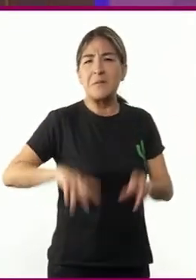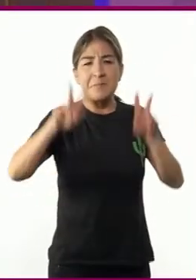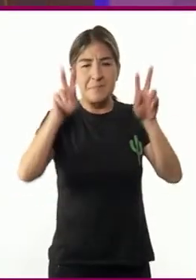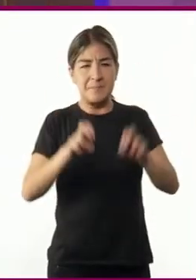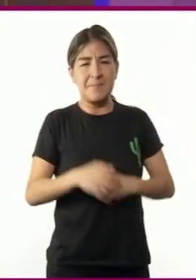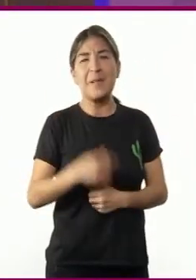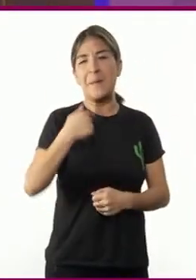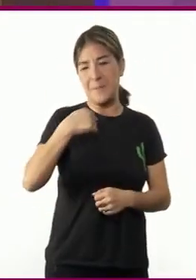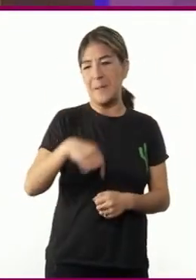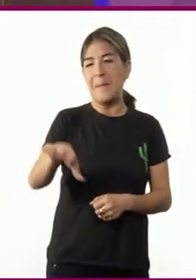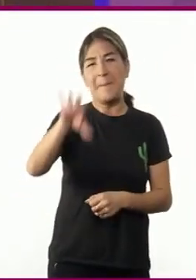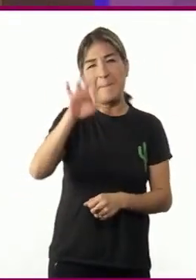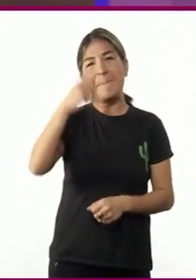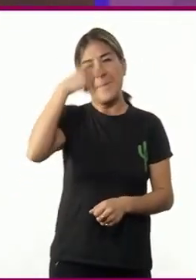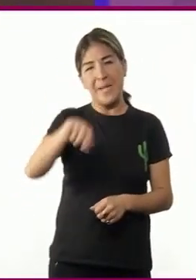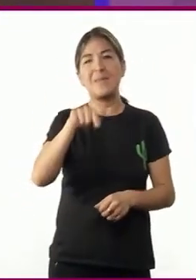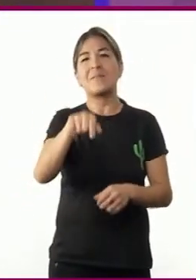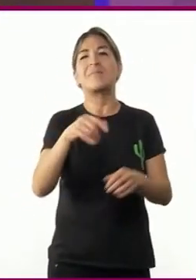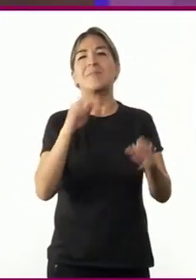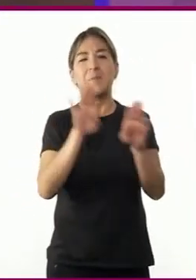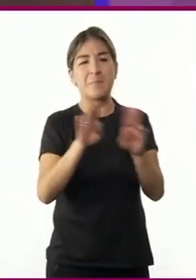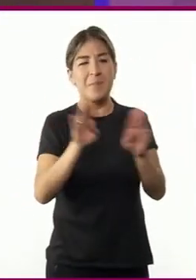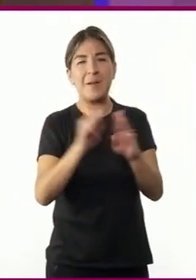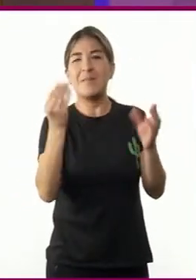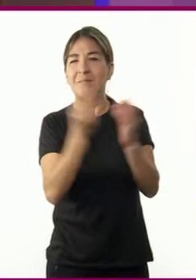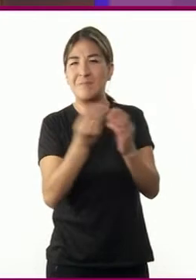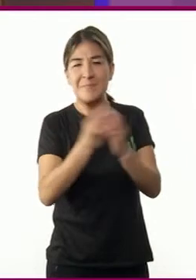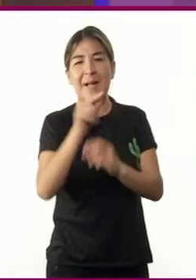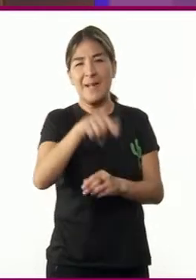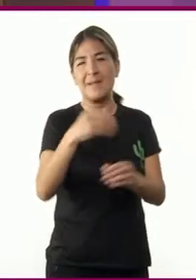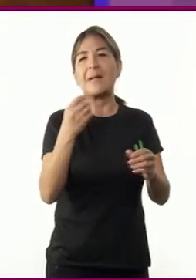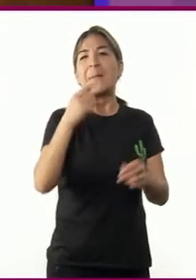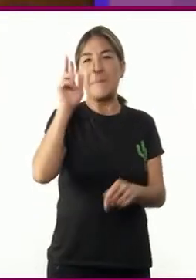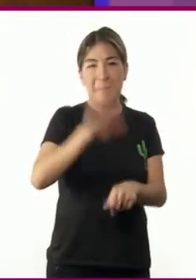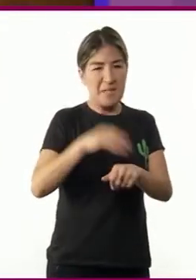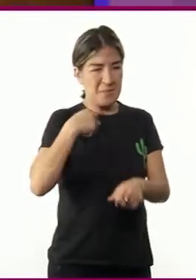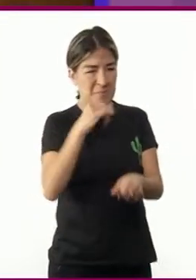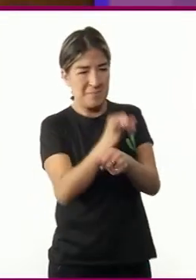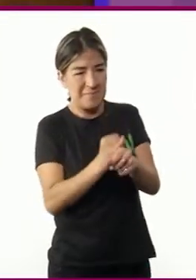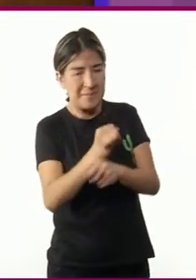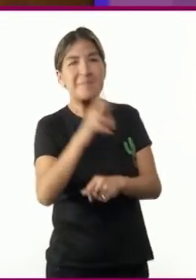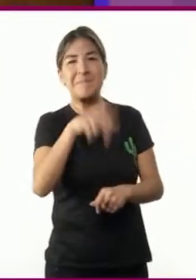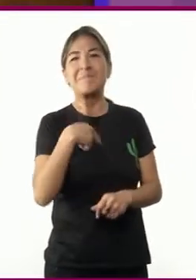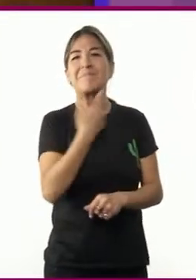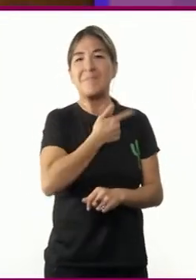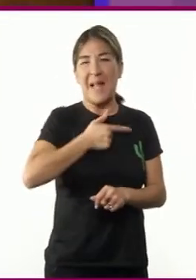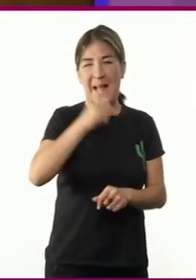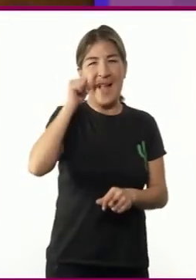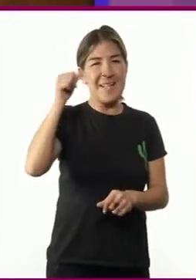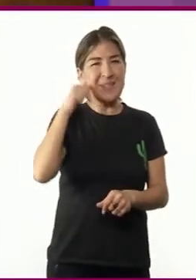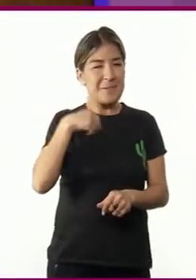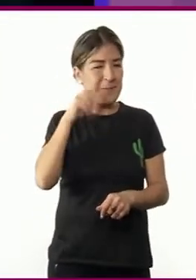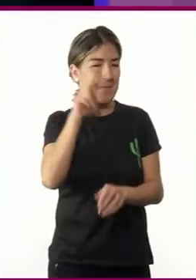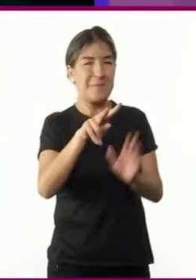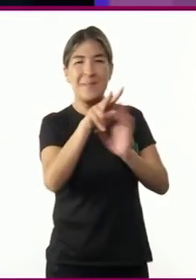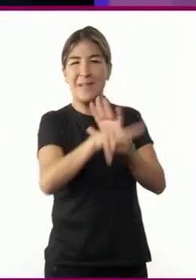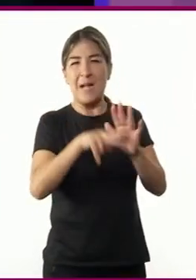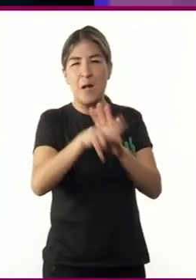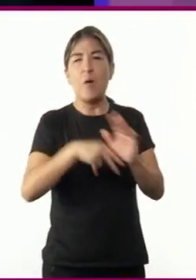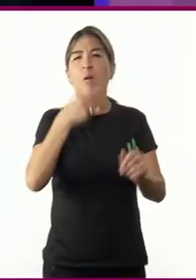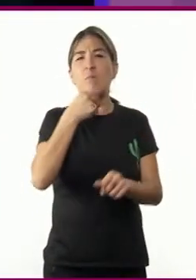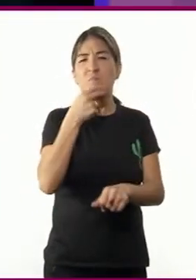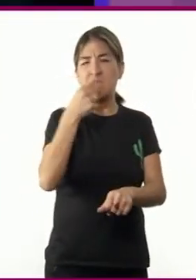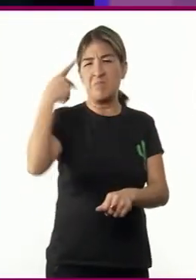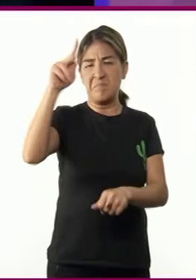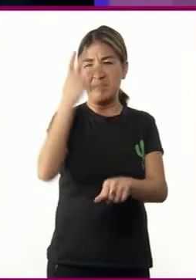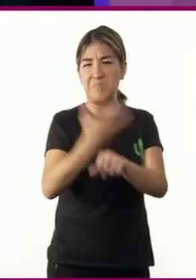Lo escogí para la clase abierta de fin de mes. Y entre más investigo, más me emociona. Ayer vi un video sobre un estadounidense, Bayard